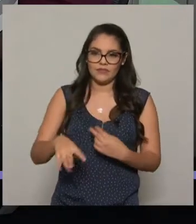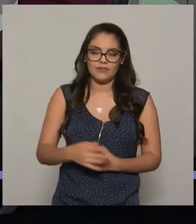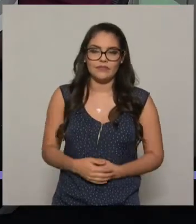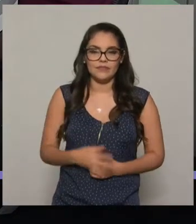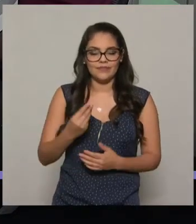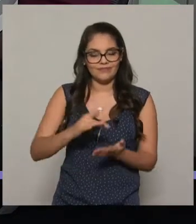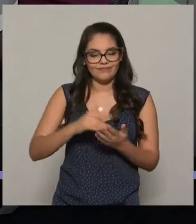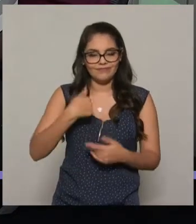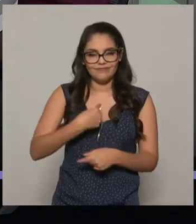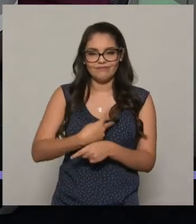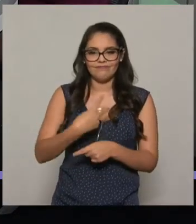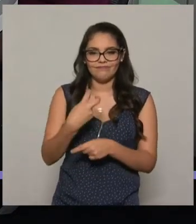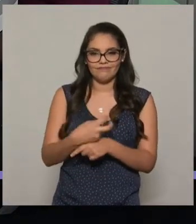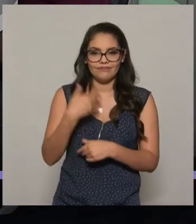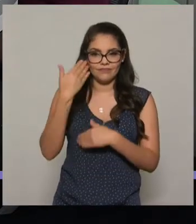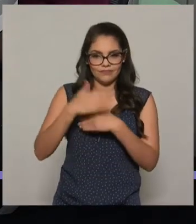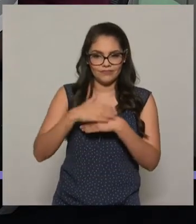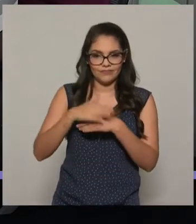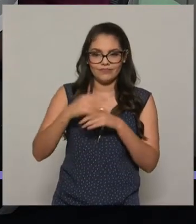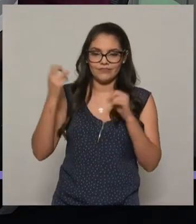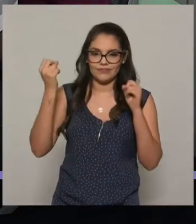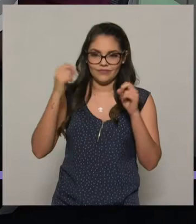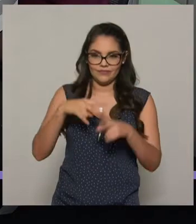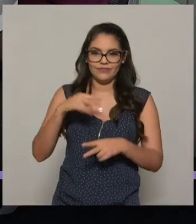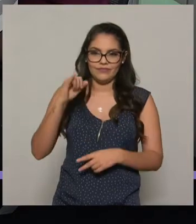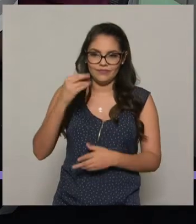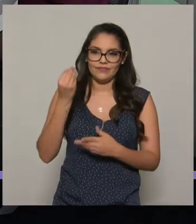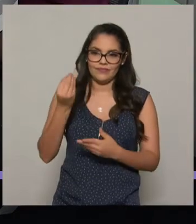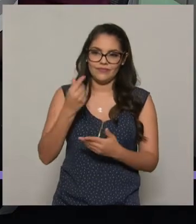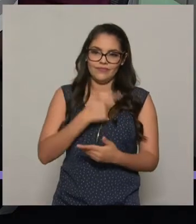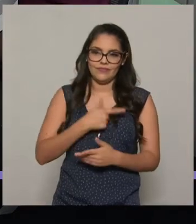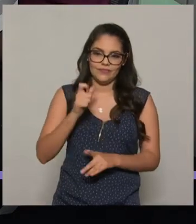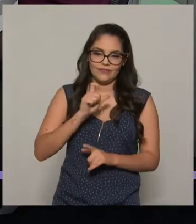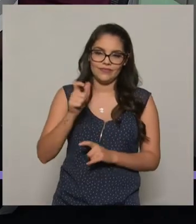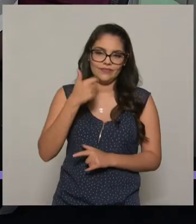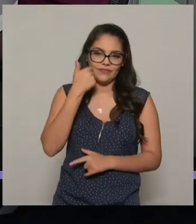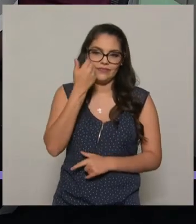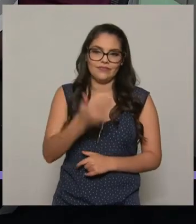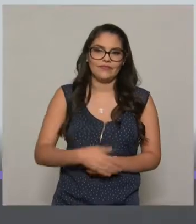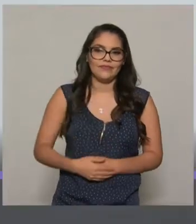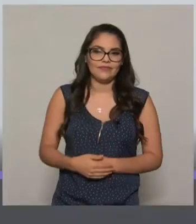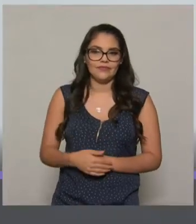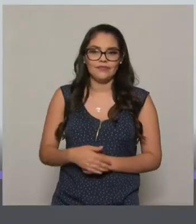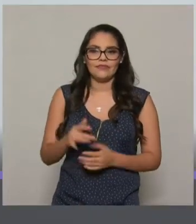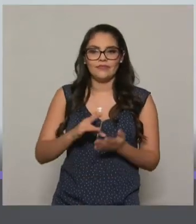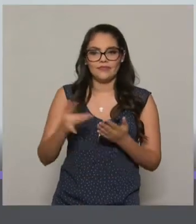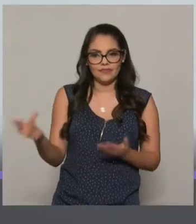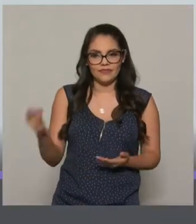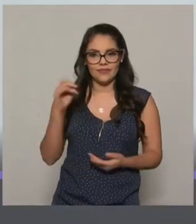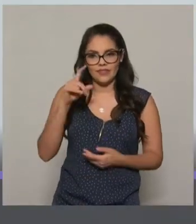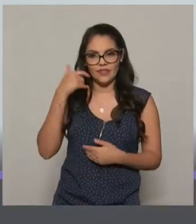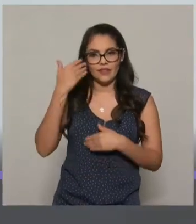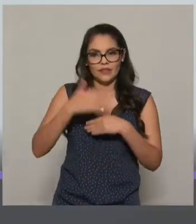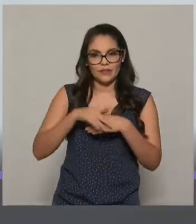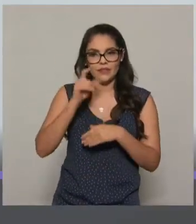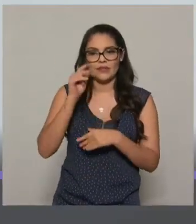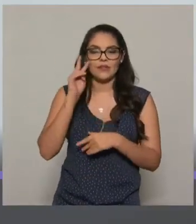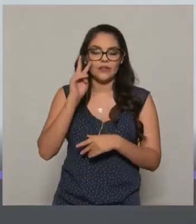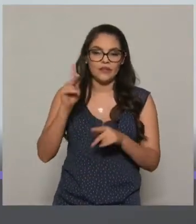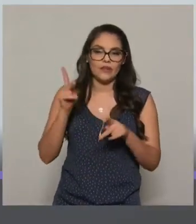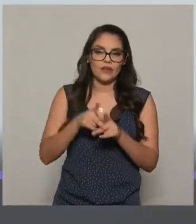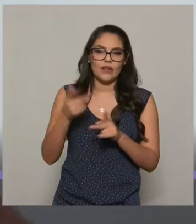por la invitación. ¿Te esperamos pronto? Cuando ¿Le entras? quieran, con muchísimo gusto. Bueno, pues muchísimas gracias, Fernanda. Pronto te veremos en una mesa de análisis